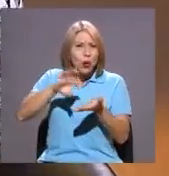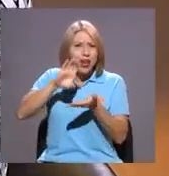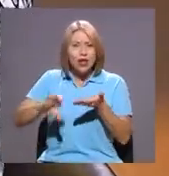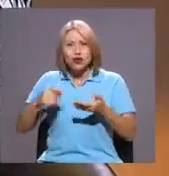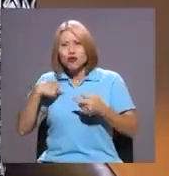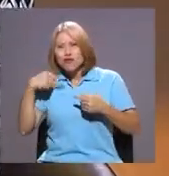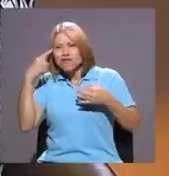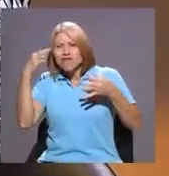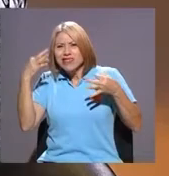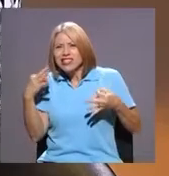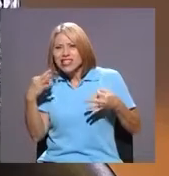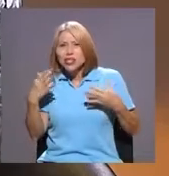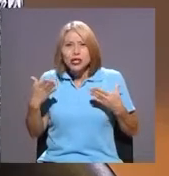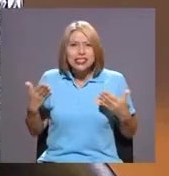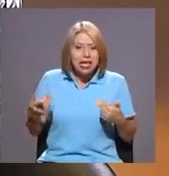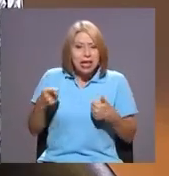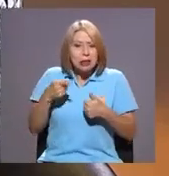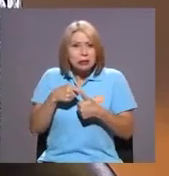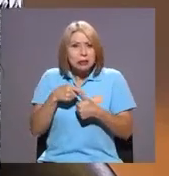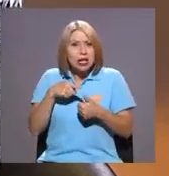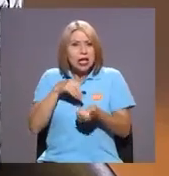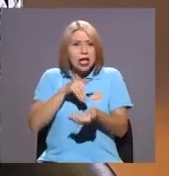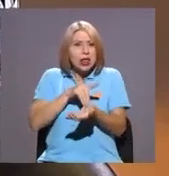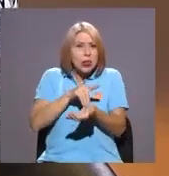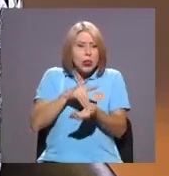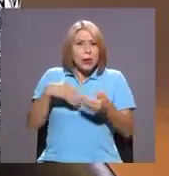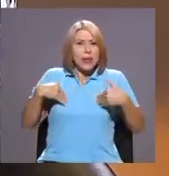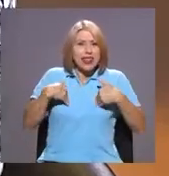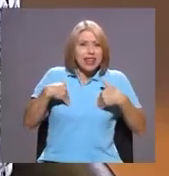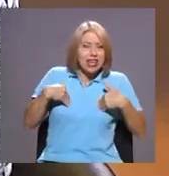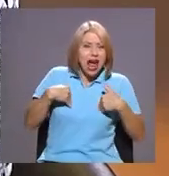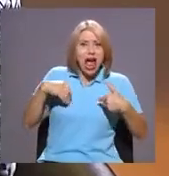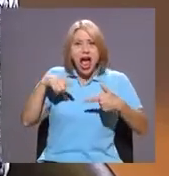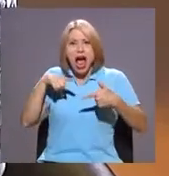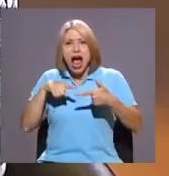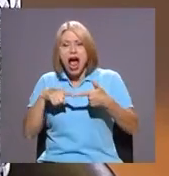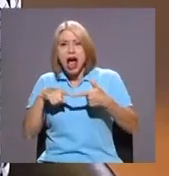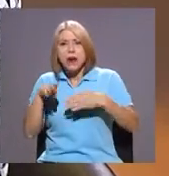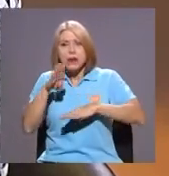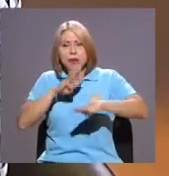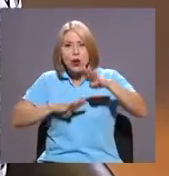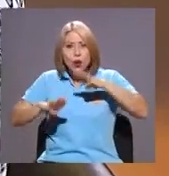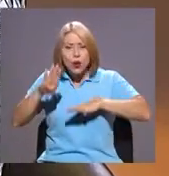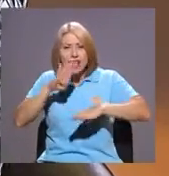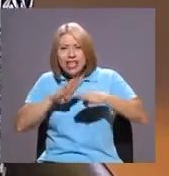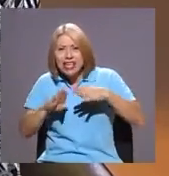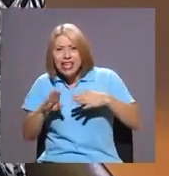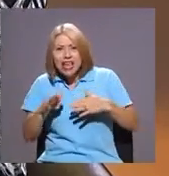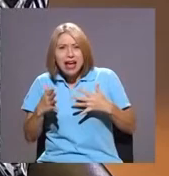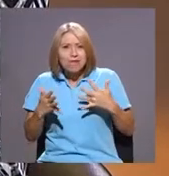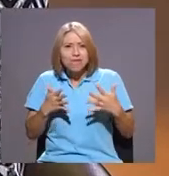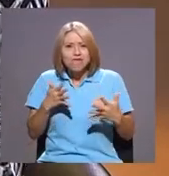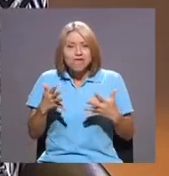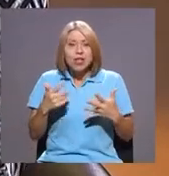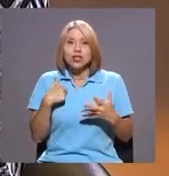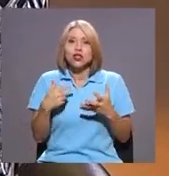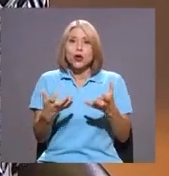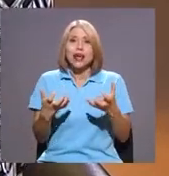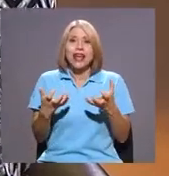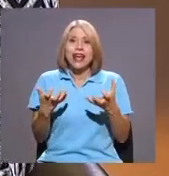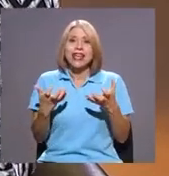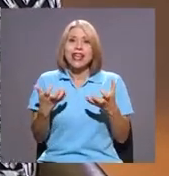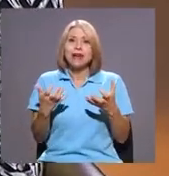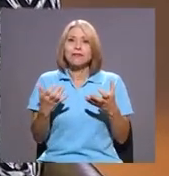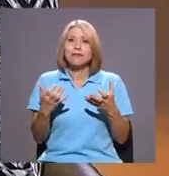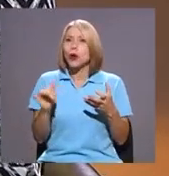iba por veterinaria, si me iba por biología. Yo quería ser como de esas personas